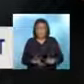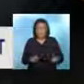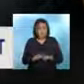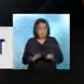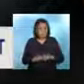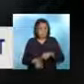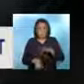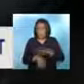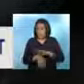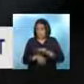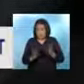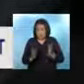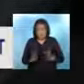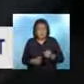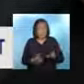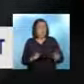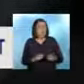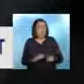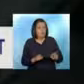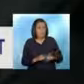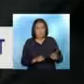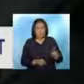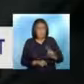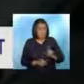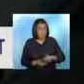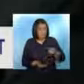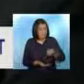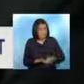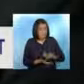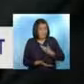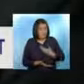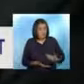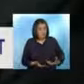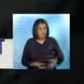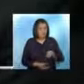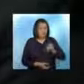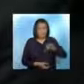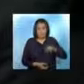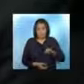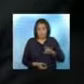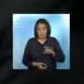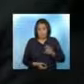inclusive médicos que estarían también evadiendo impuestos. Adelante con ustedes.